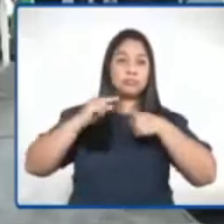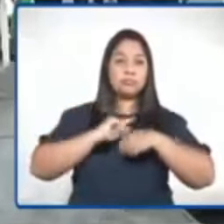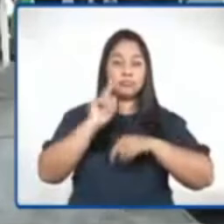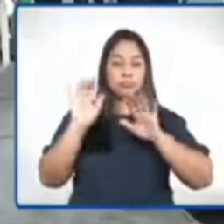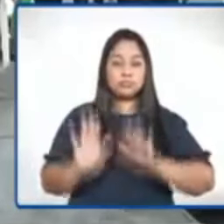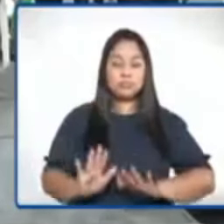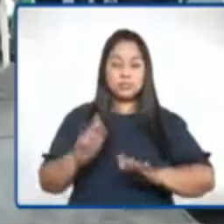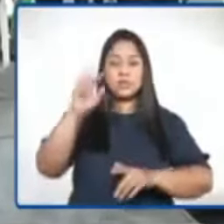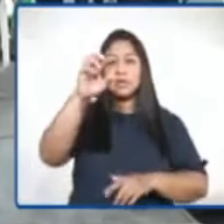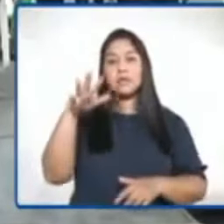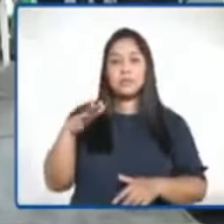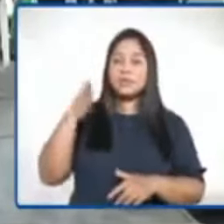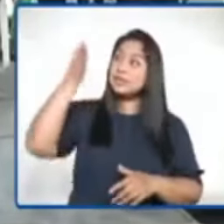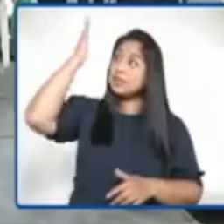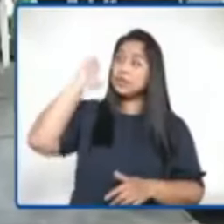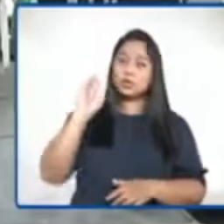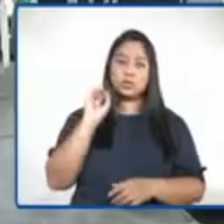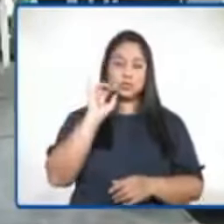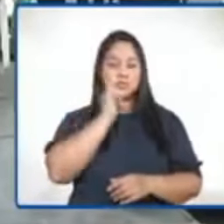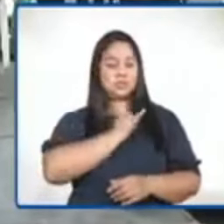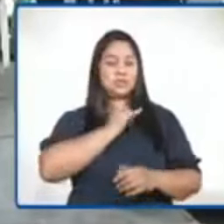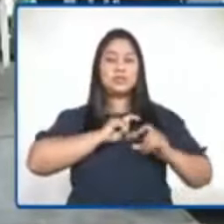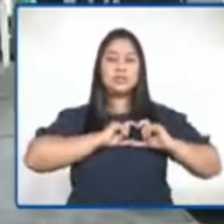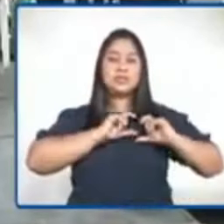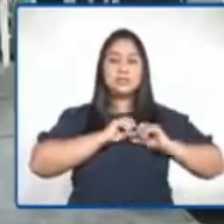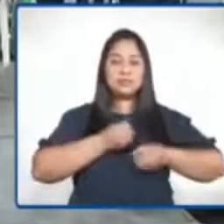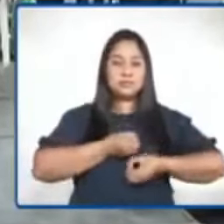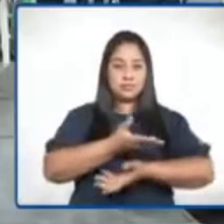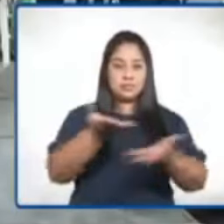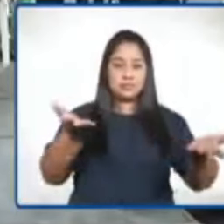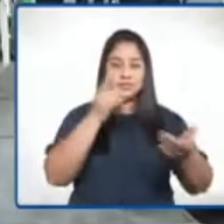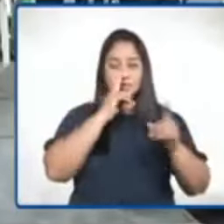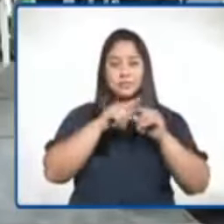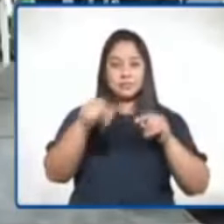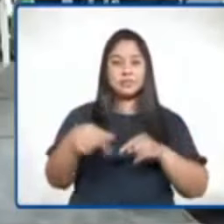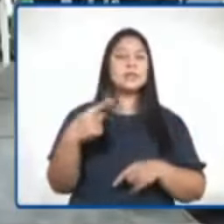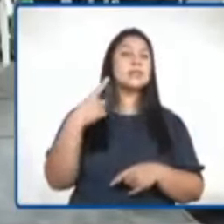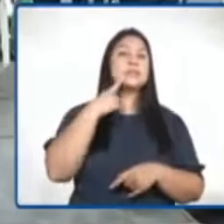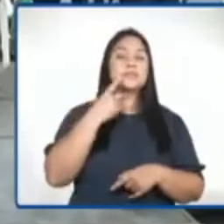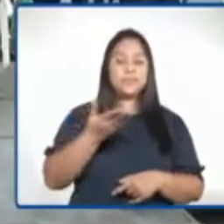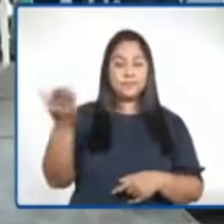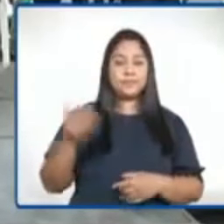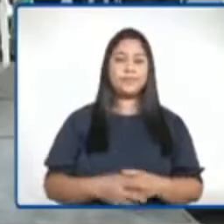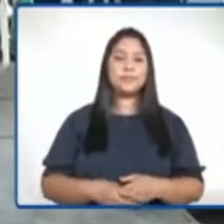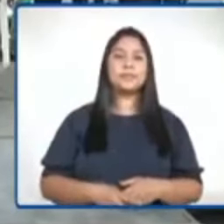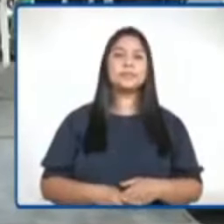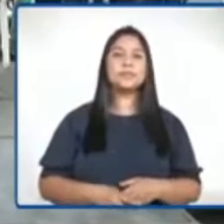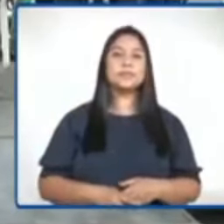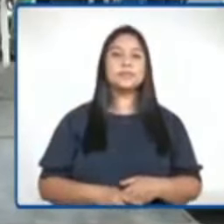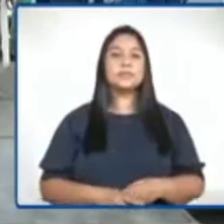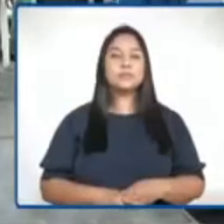Que la paz de Dios reine en sus corazones y entrego el tiempo a nuestras autoridades.